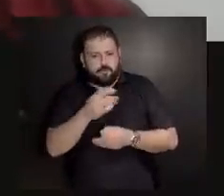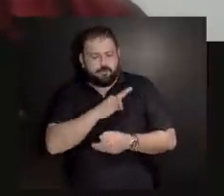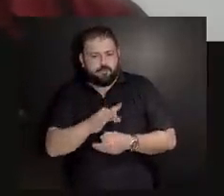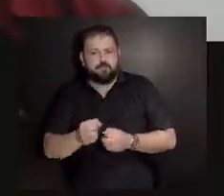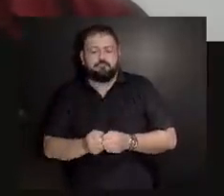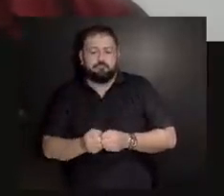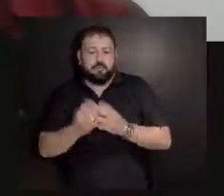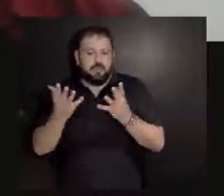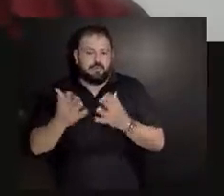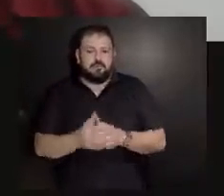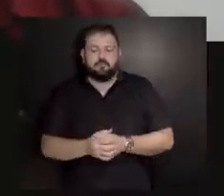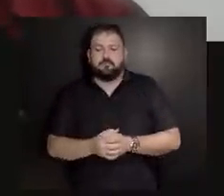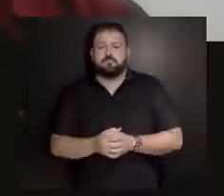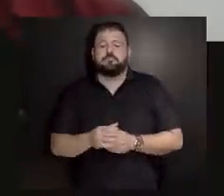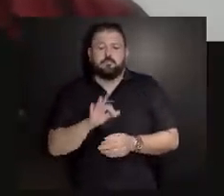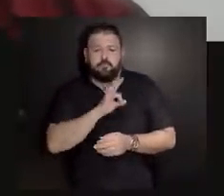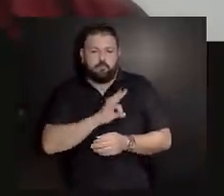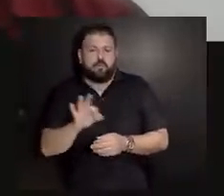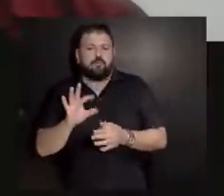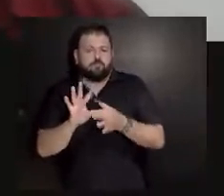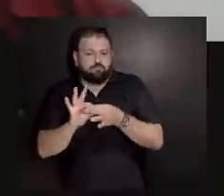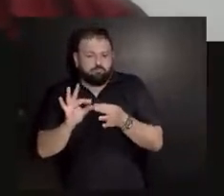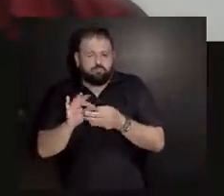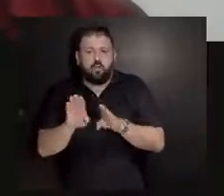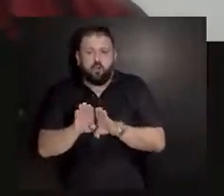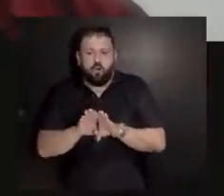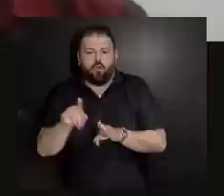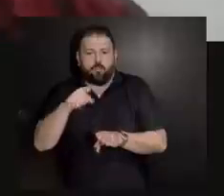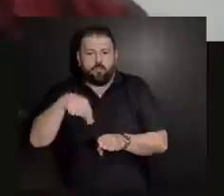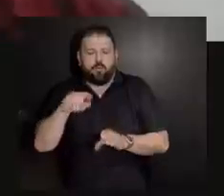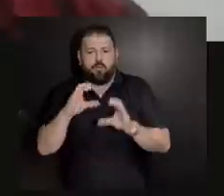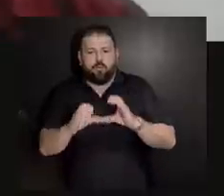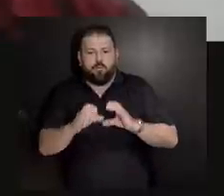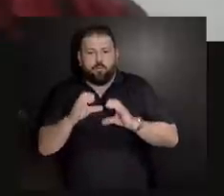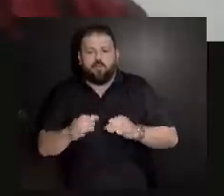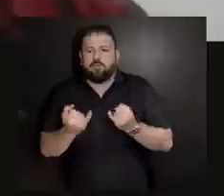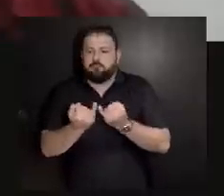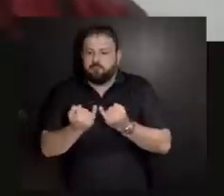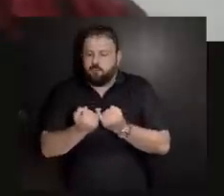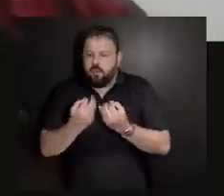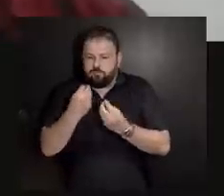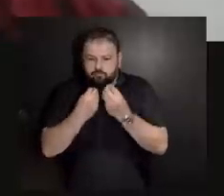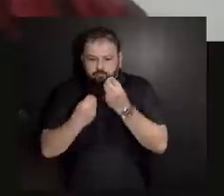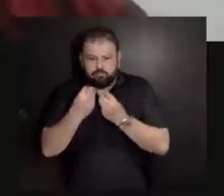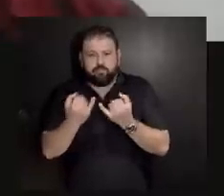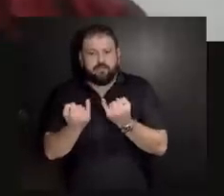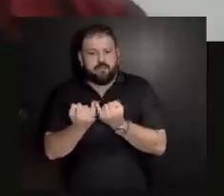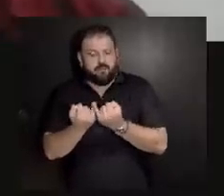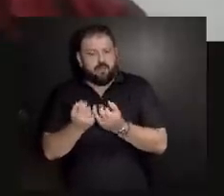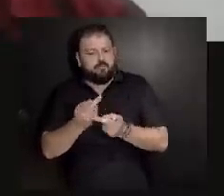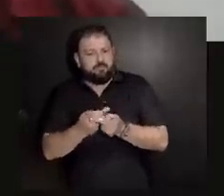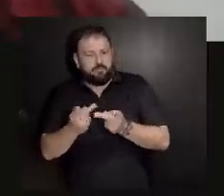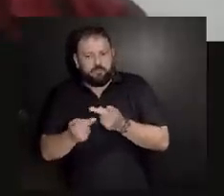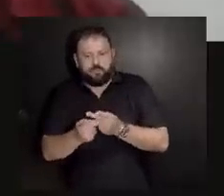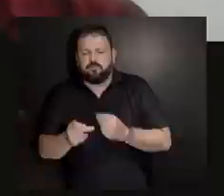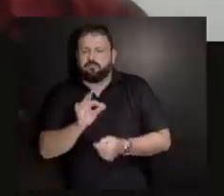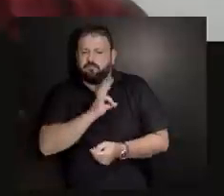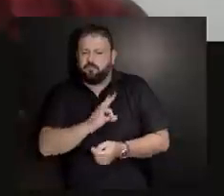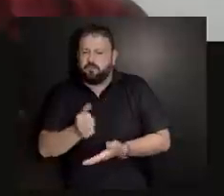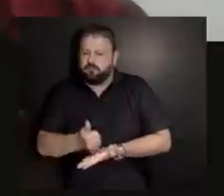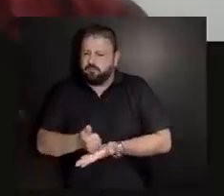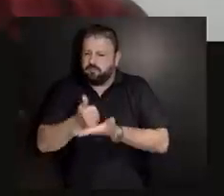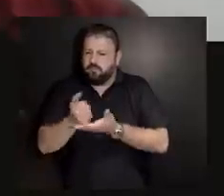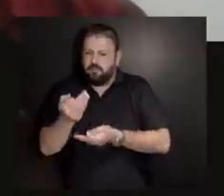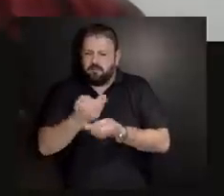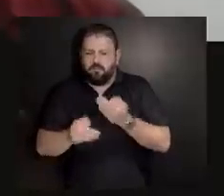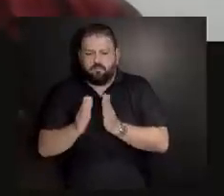por supuesto pues cómo podemos cuidarnos a través de la alimentación y a través de la suplementación. Entonces, si me pueden ayudar con la